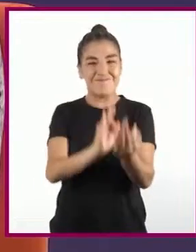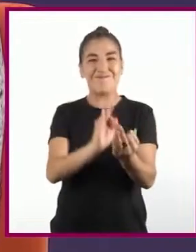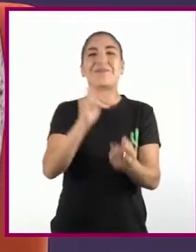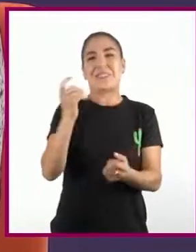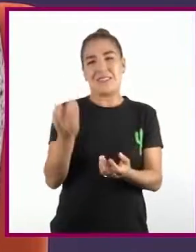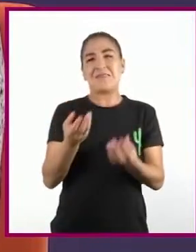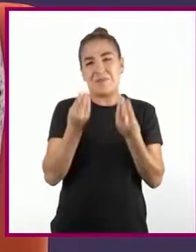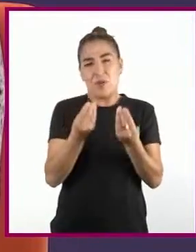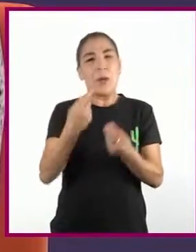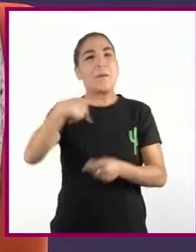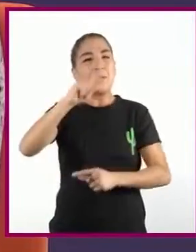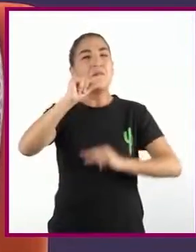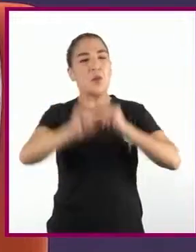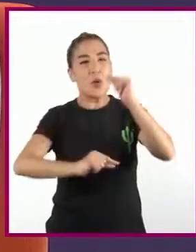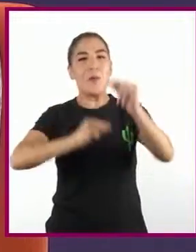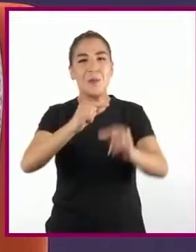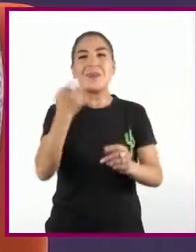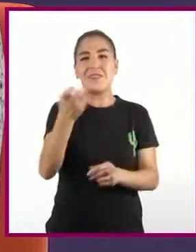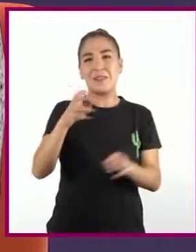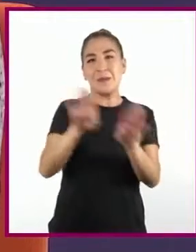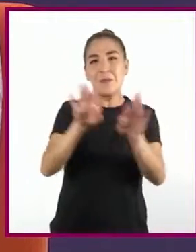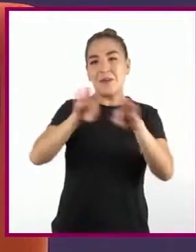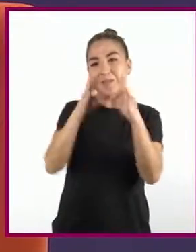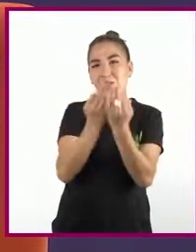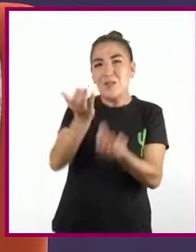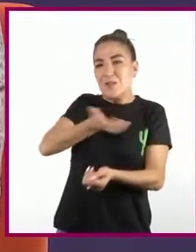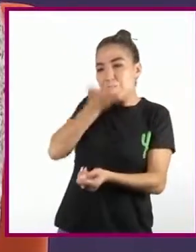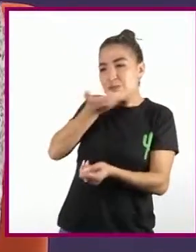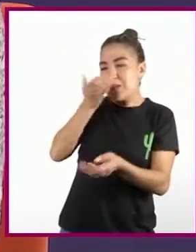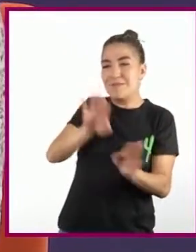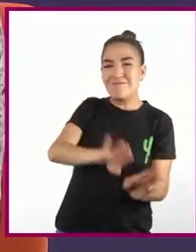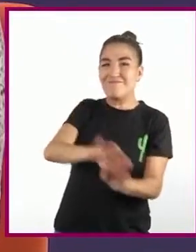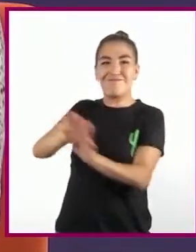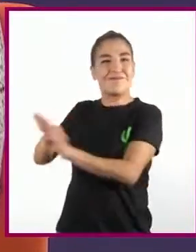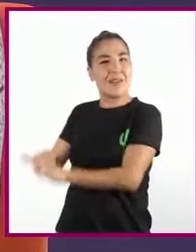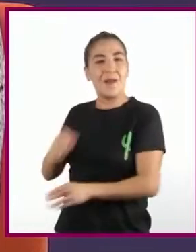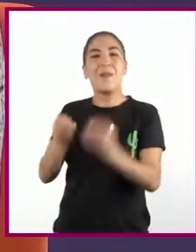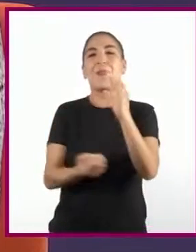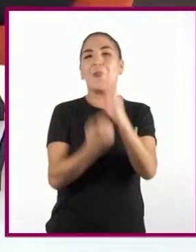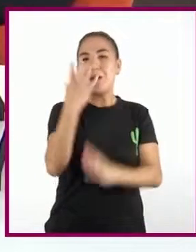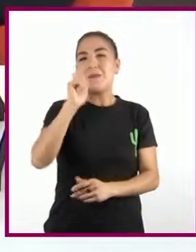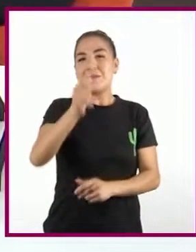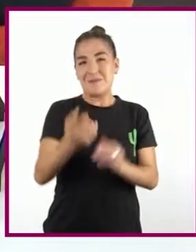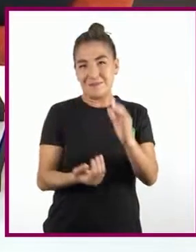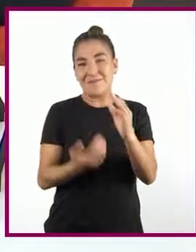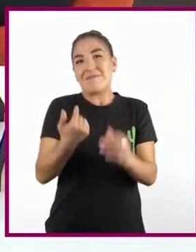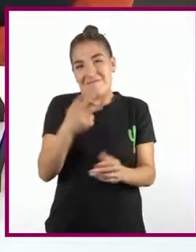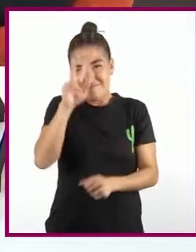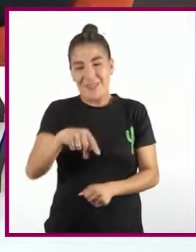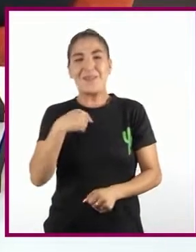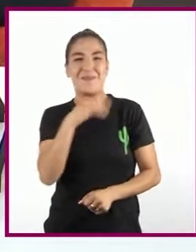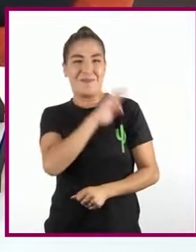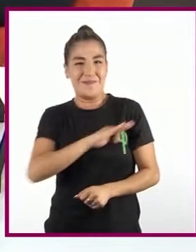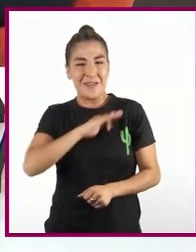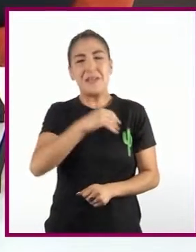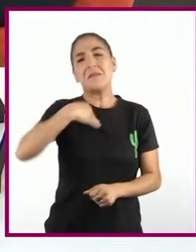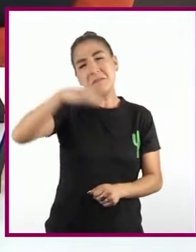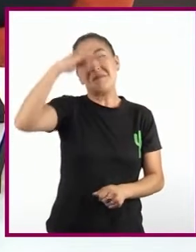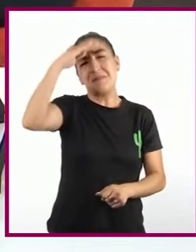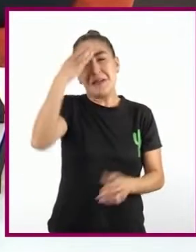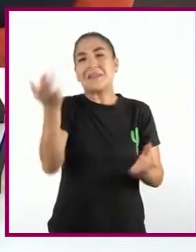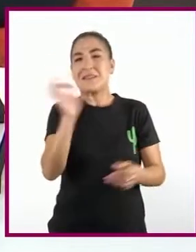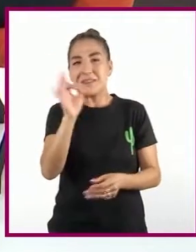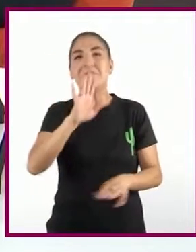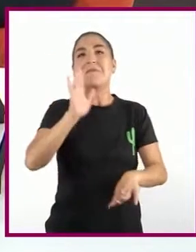ido cambiando de alguna manera esta forma de pensar por la misma sociedad. Y entonces pues yo estoy feliz y pienso que pues en algún